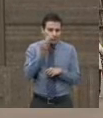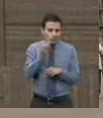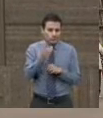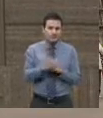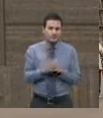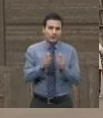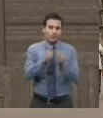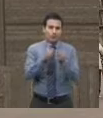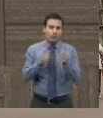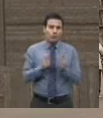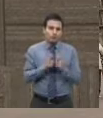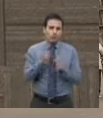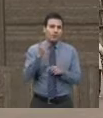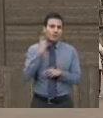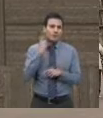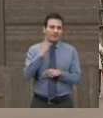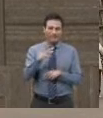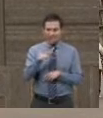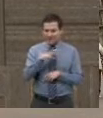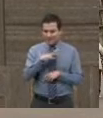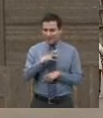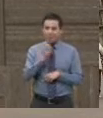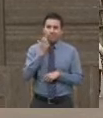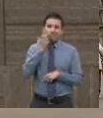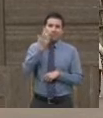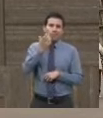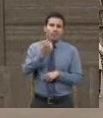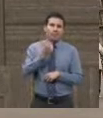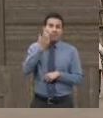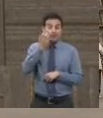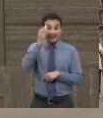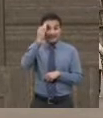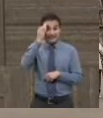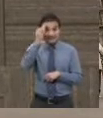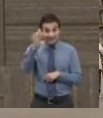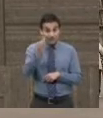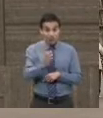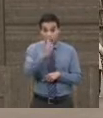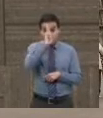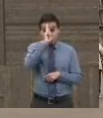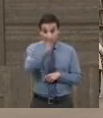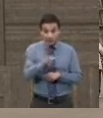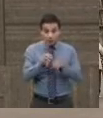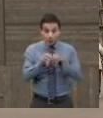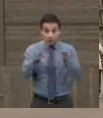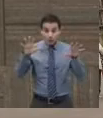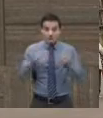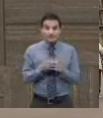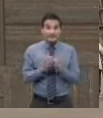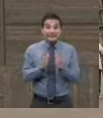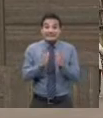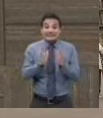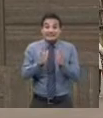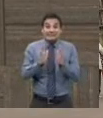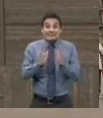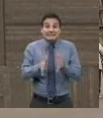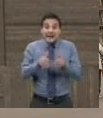dolo excepcional, un dolo que en plena veda electoral, a unas horas de iniciar la jornada